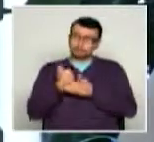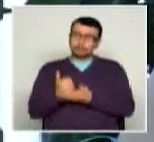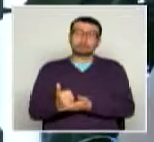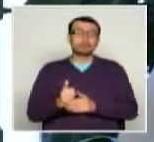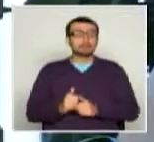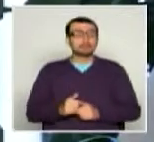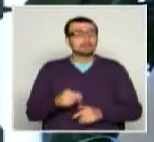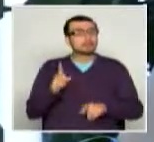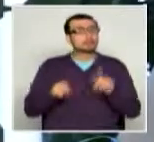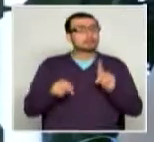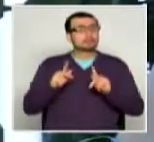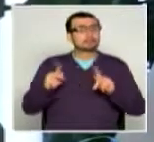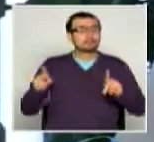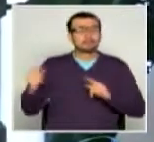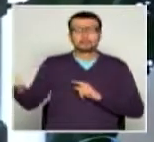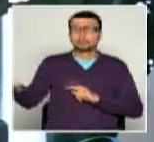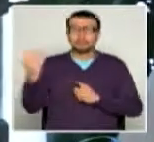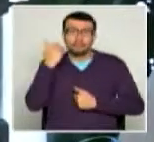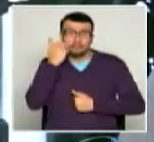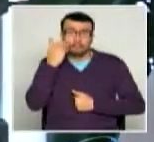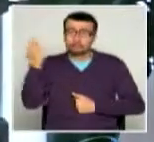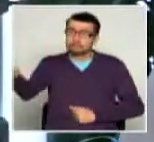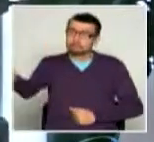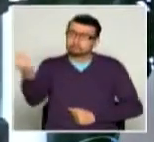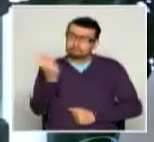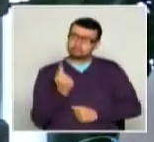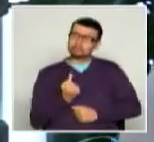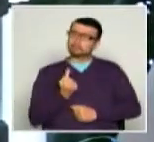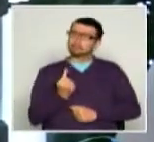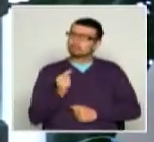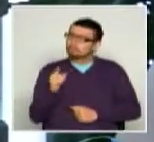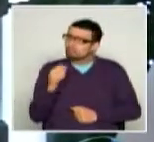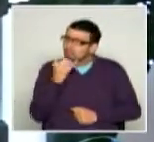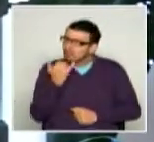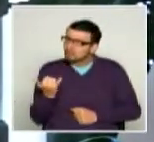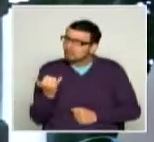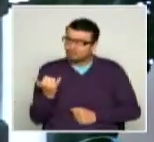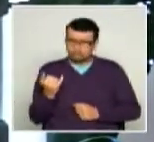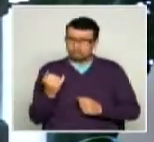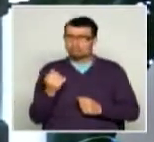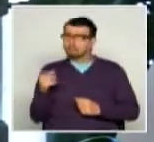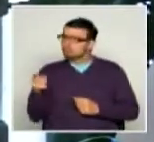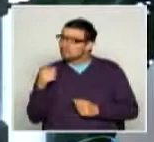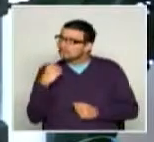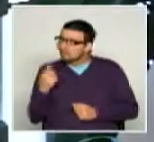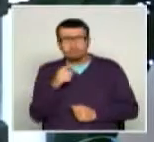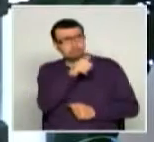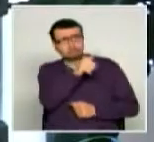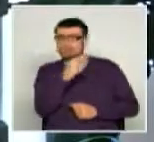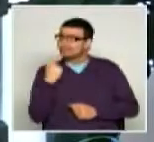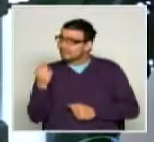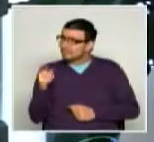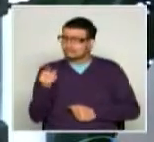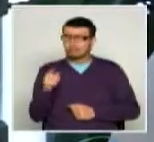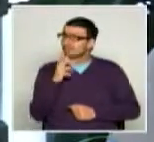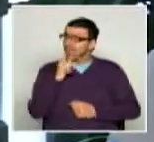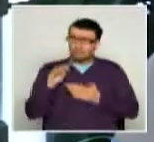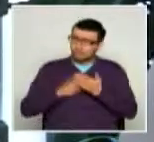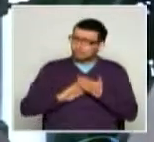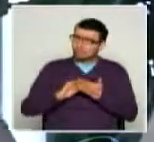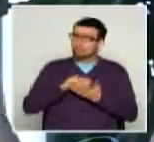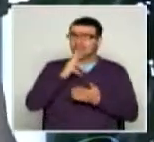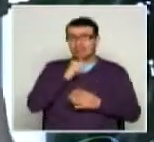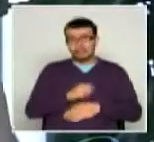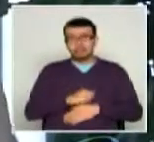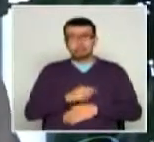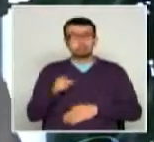muchos pacientes nos llegan con diagnósticos como: a usted ya no se le puede hacer nada. Lo